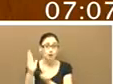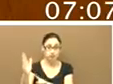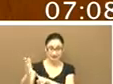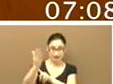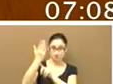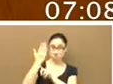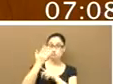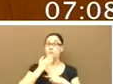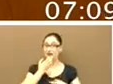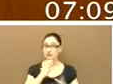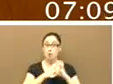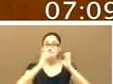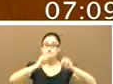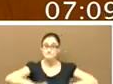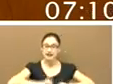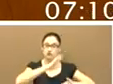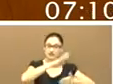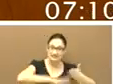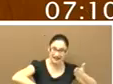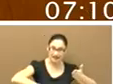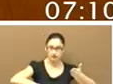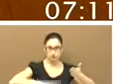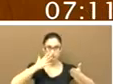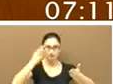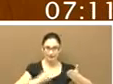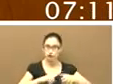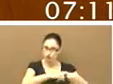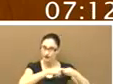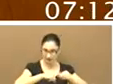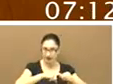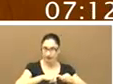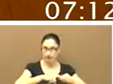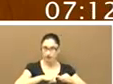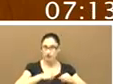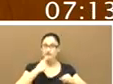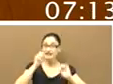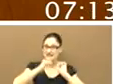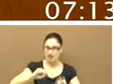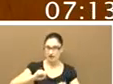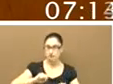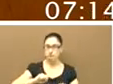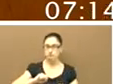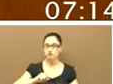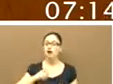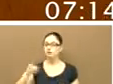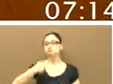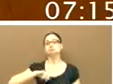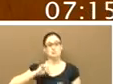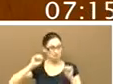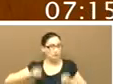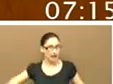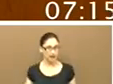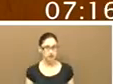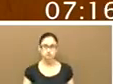denominado pacto fiscal que ponen en riesgo la solidaridad y cohesión territorial de España. Bueno, vamos bien. Históricamente, bueno,